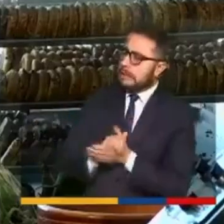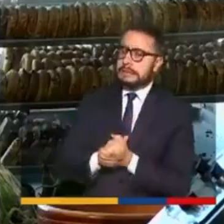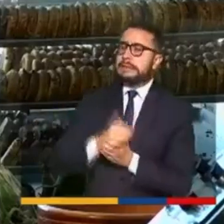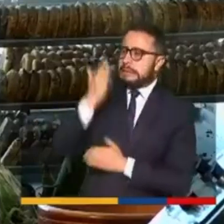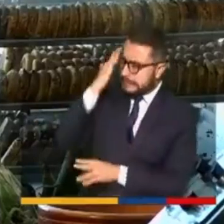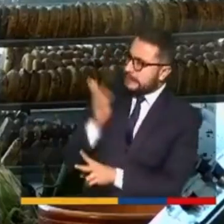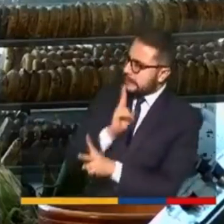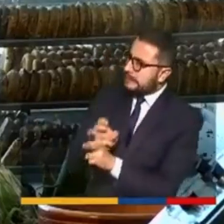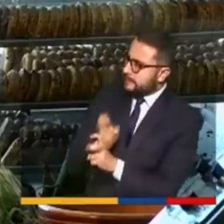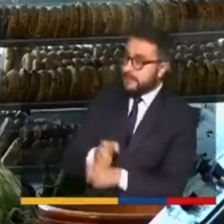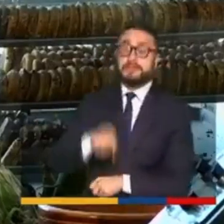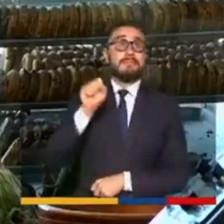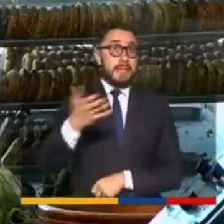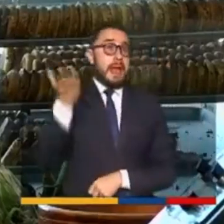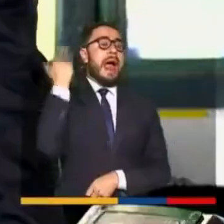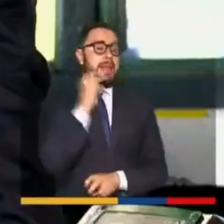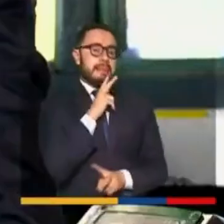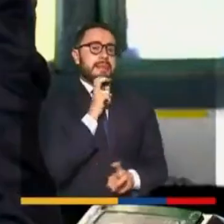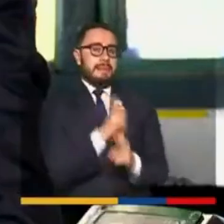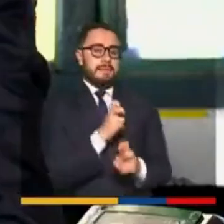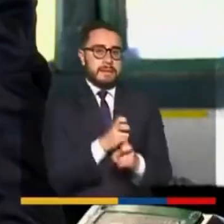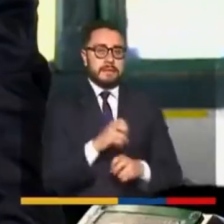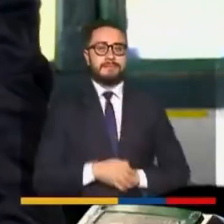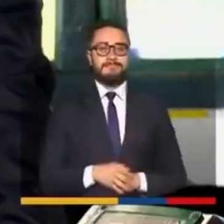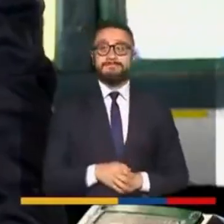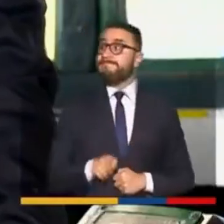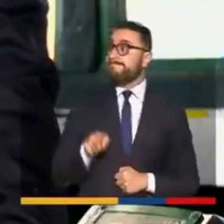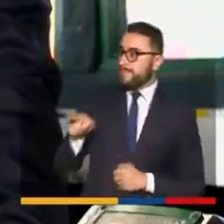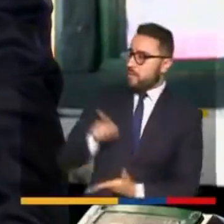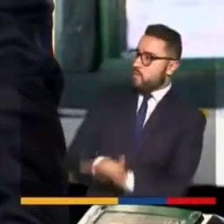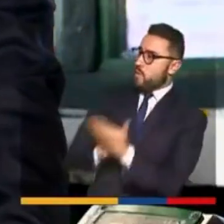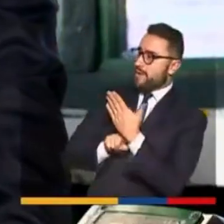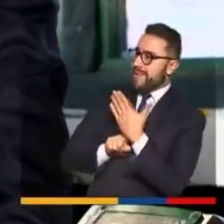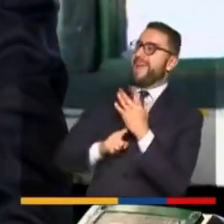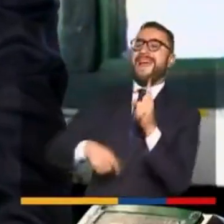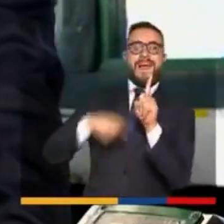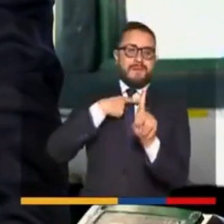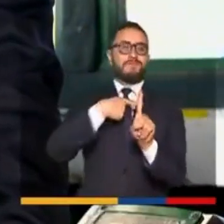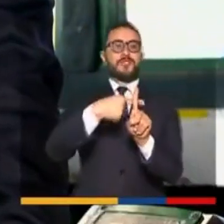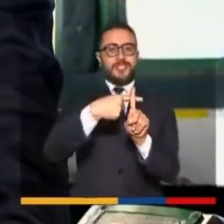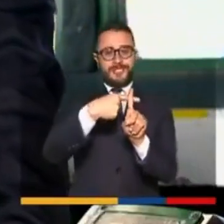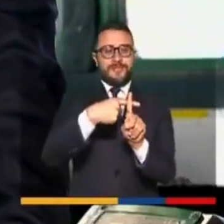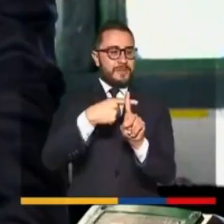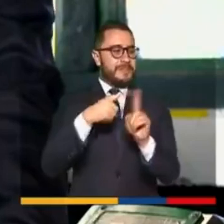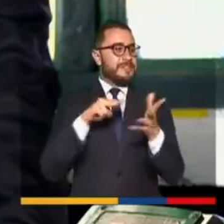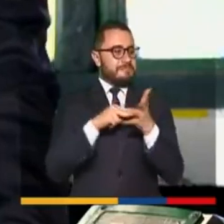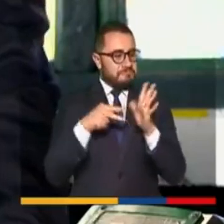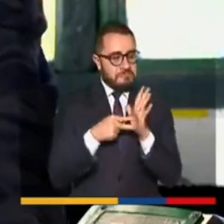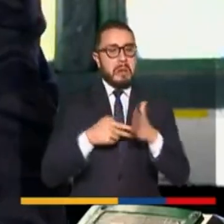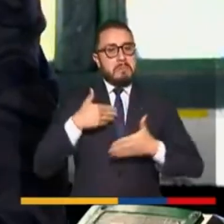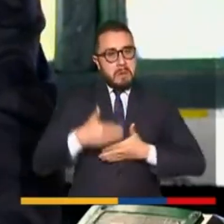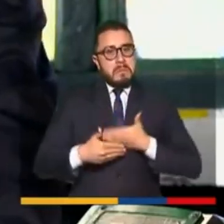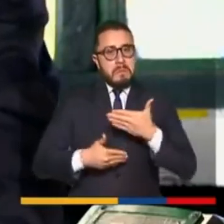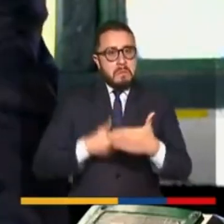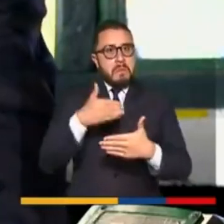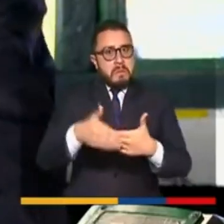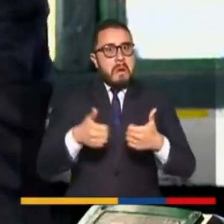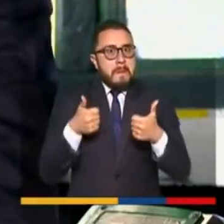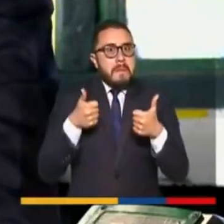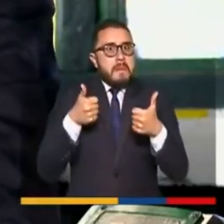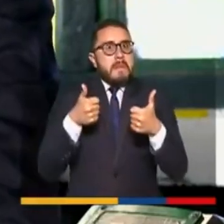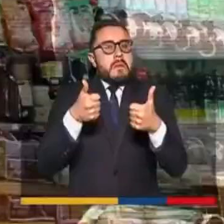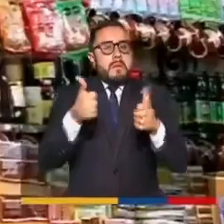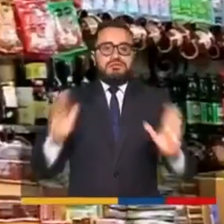difícil. Difícil, sí señor. Que eso es un indicador positivo porque indica que vamos bien si seguimos